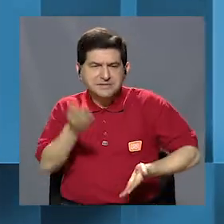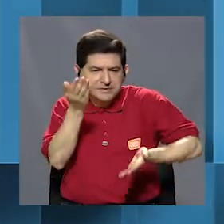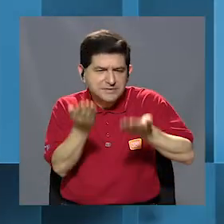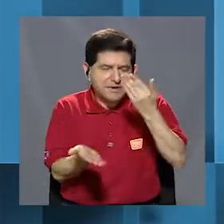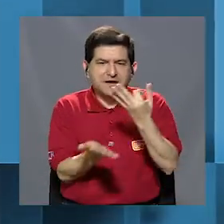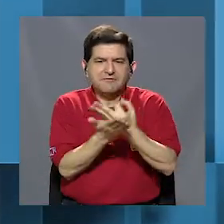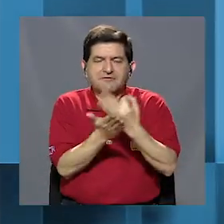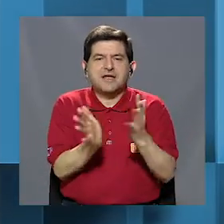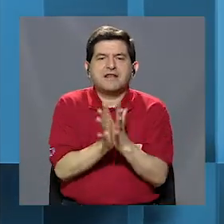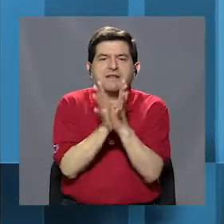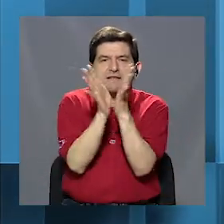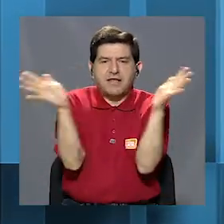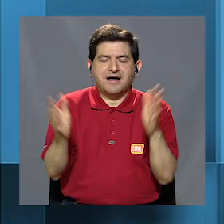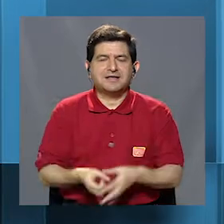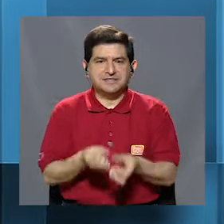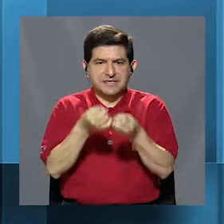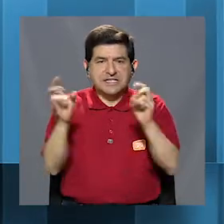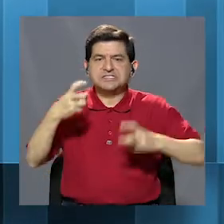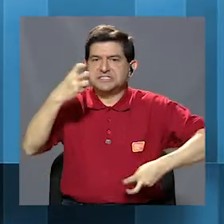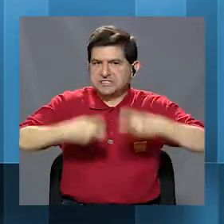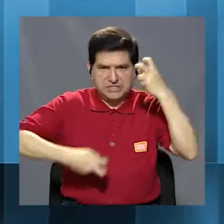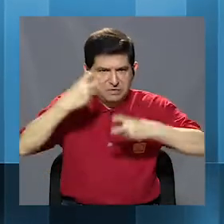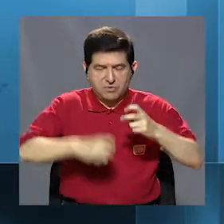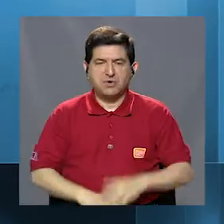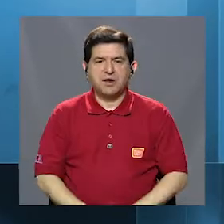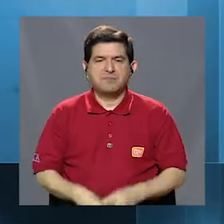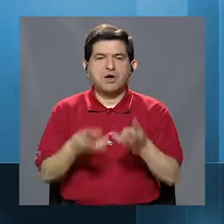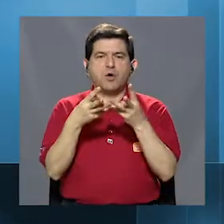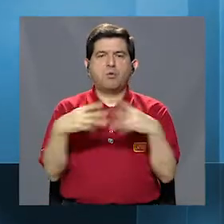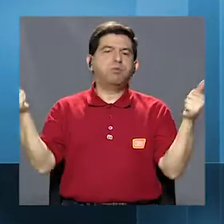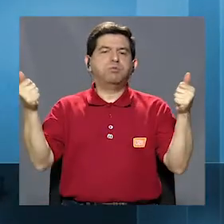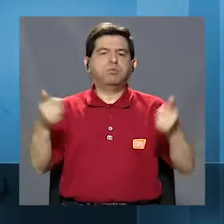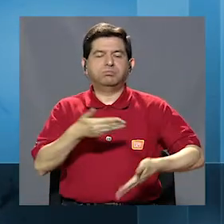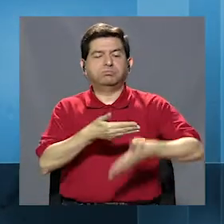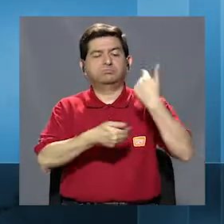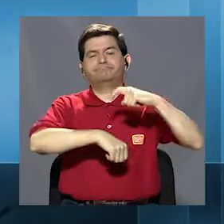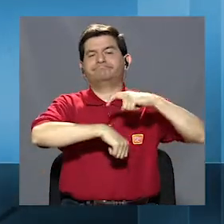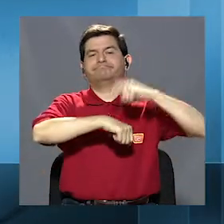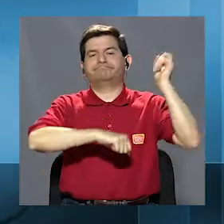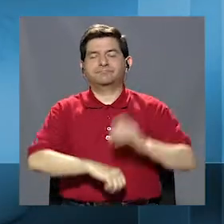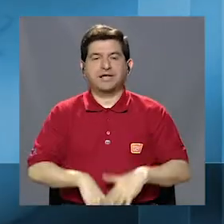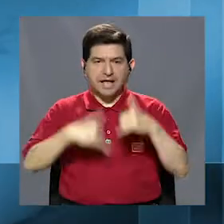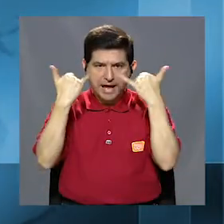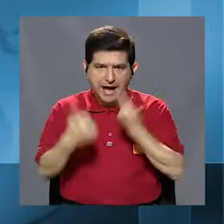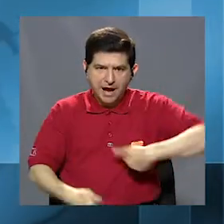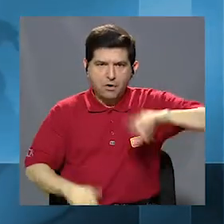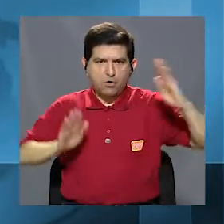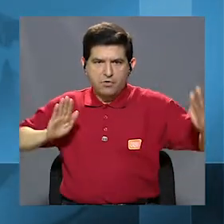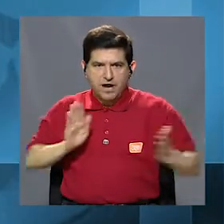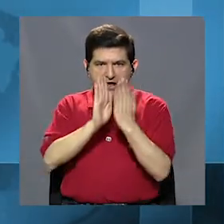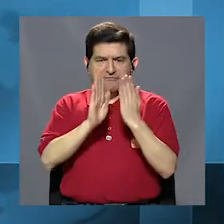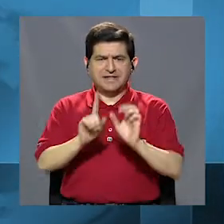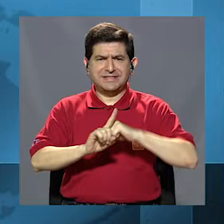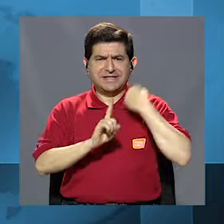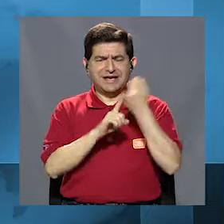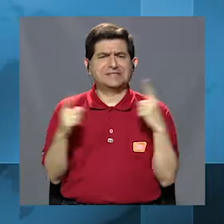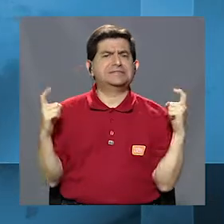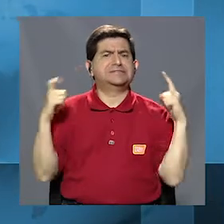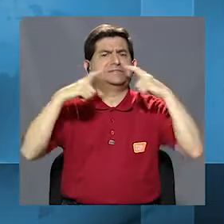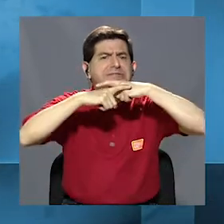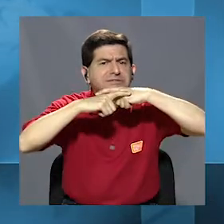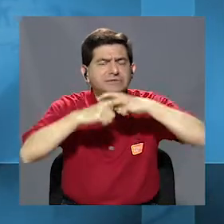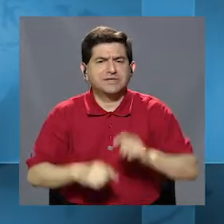para balancear las finanzas públicas sin mayor problema se evaporó hace tiempo. Y ahora nos toca enfrentar esta